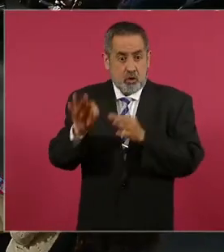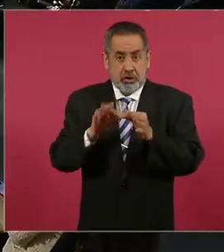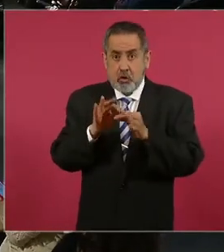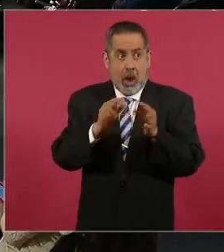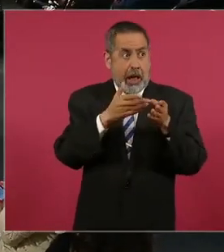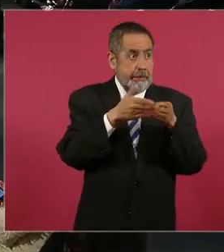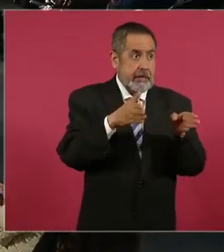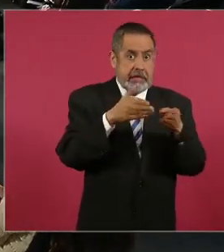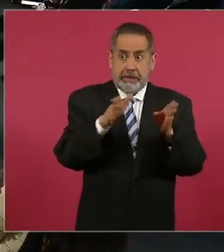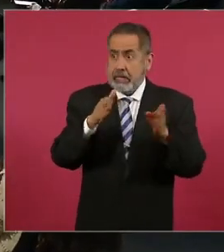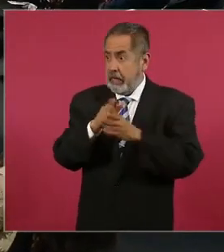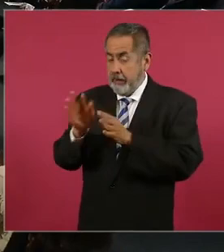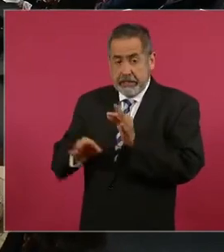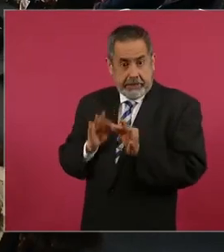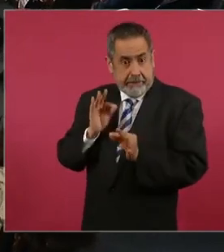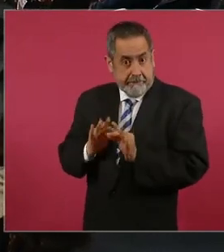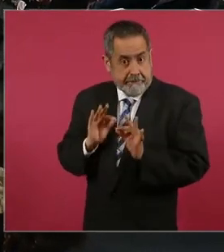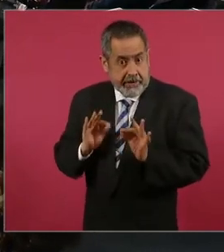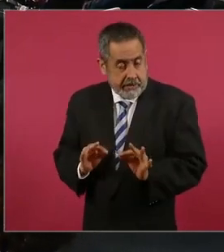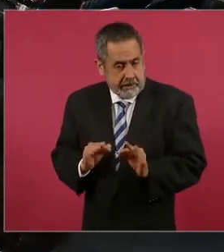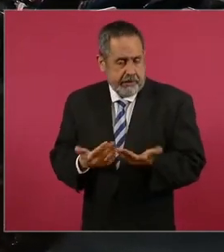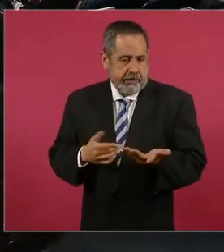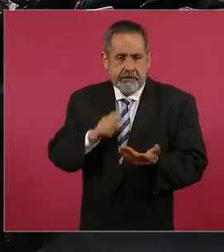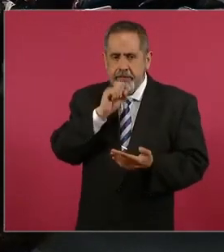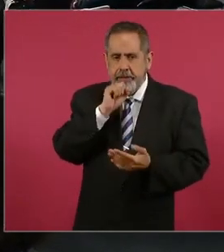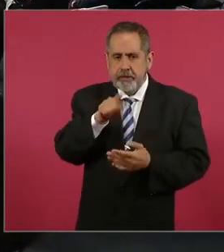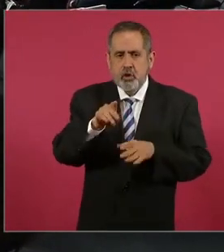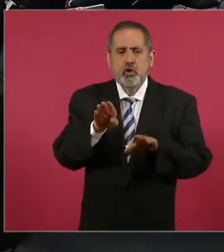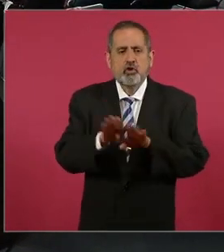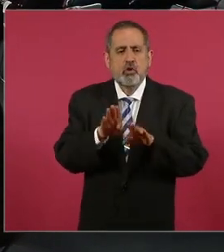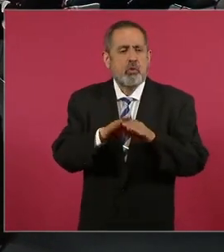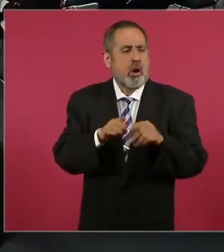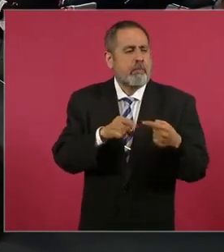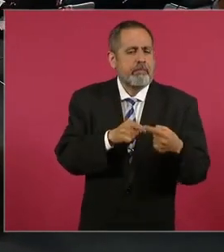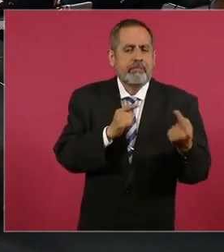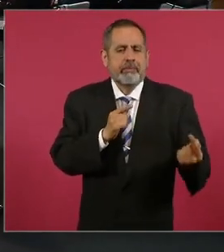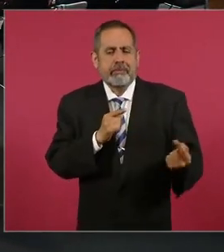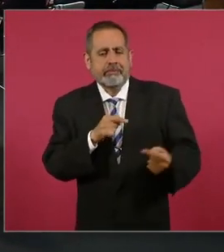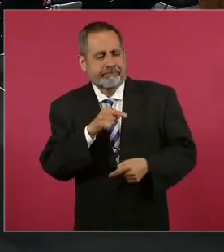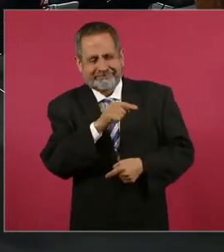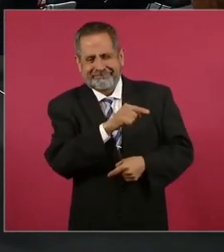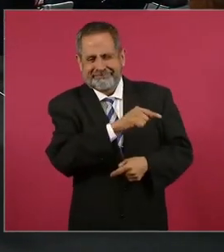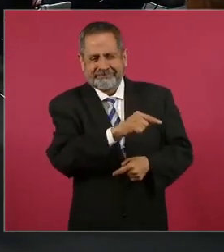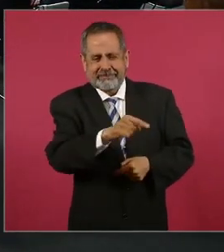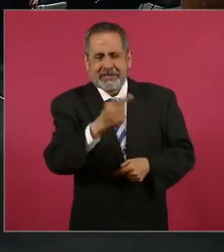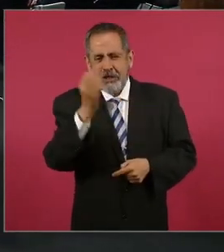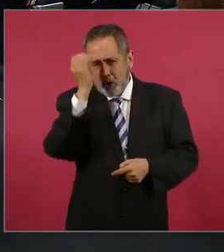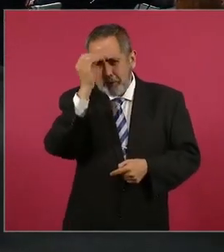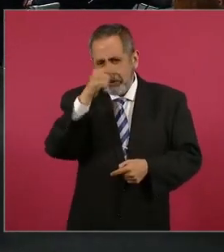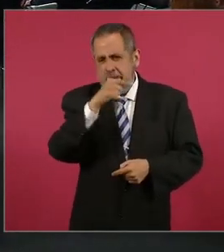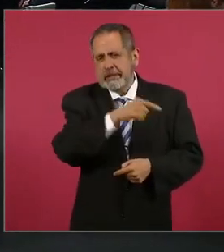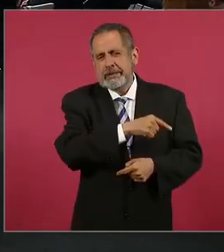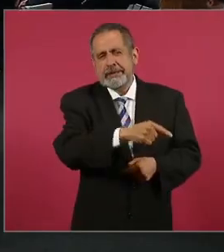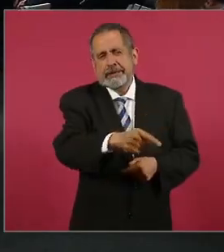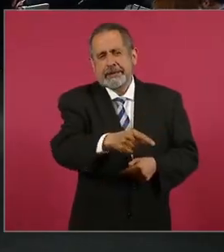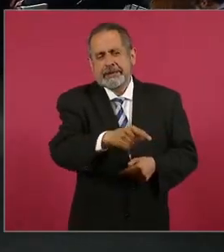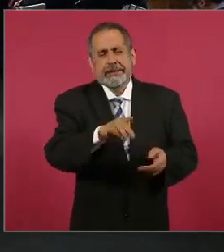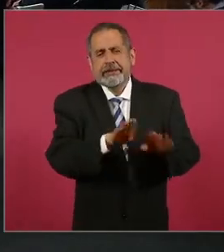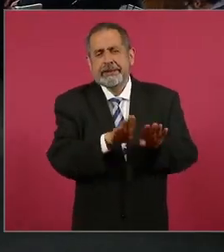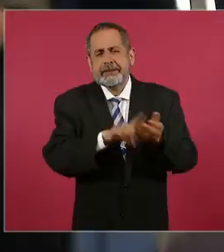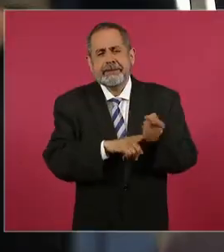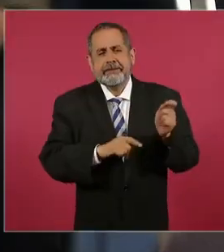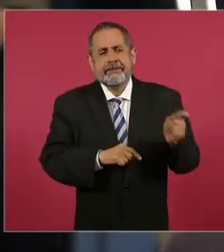y pues también hablando de opositores, ¿qué opinión le merece el